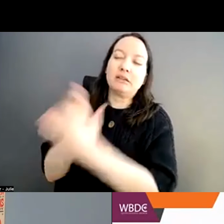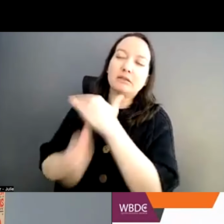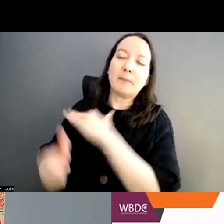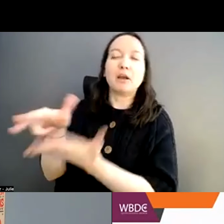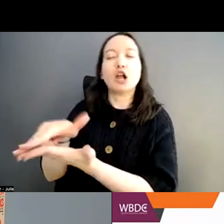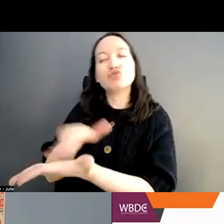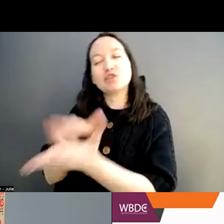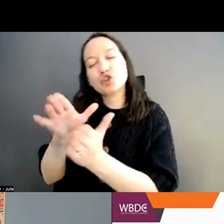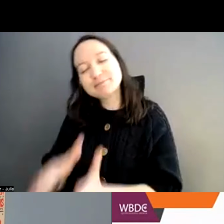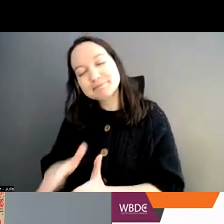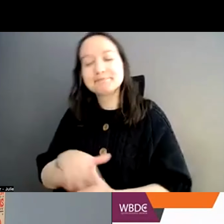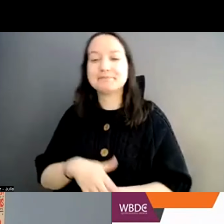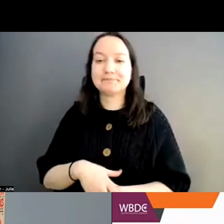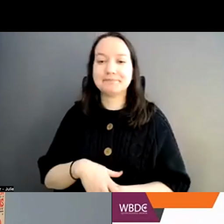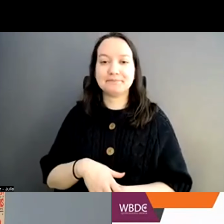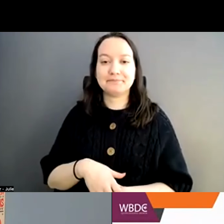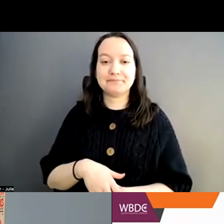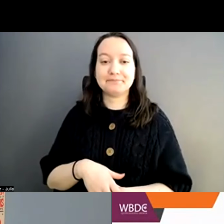hacer.